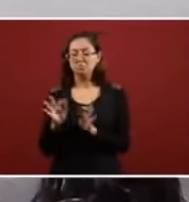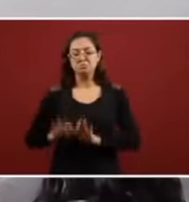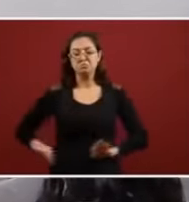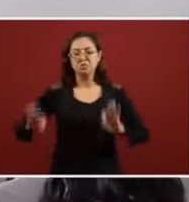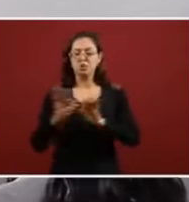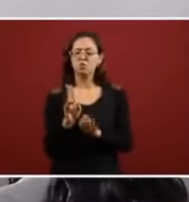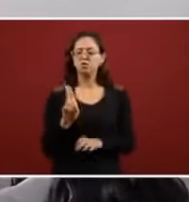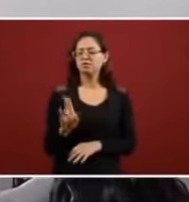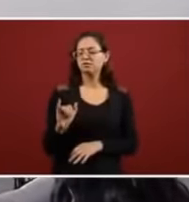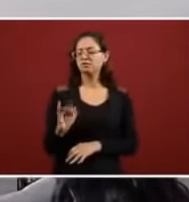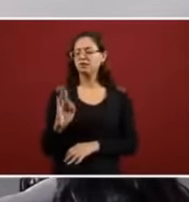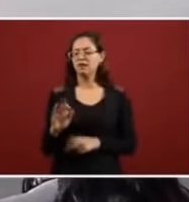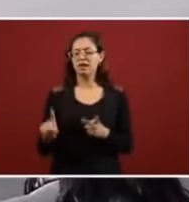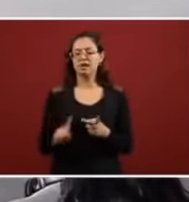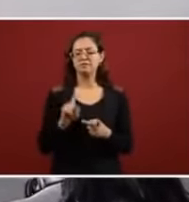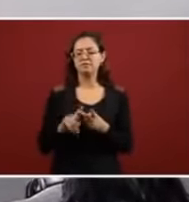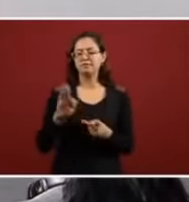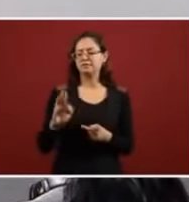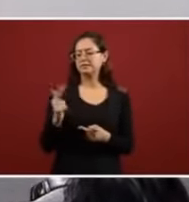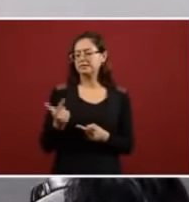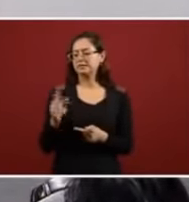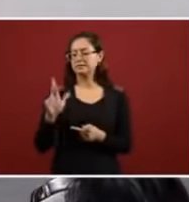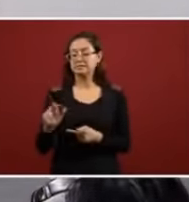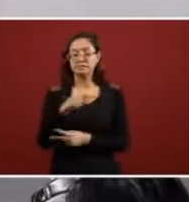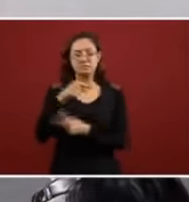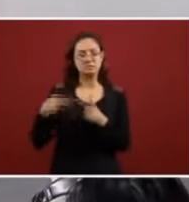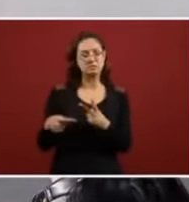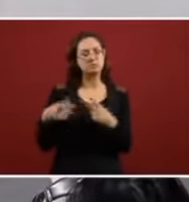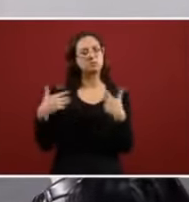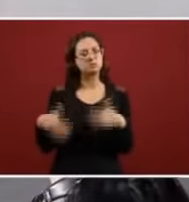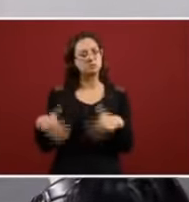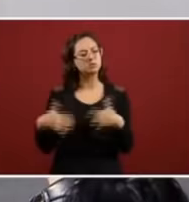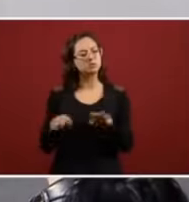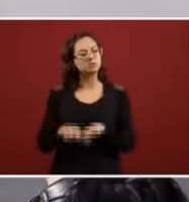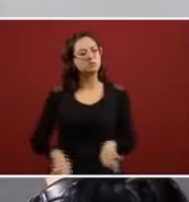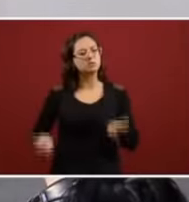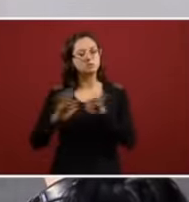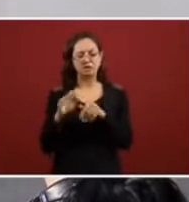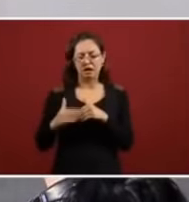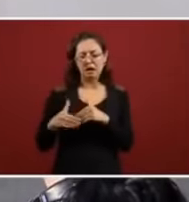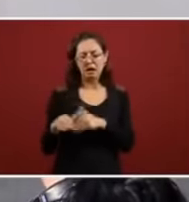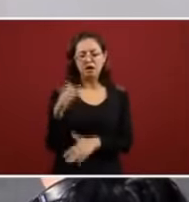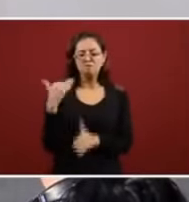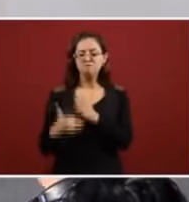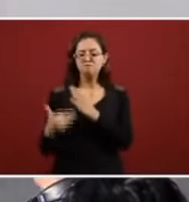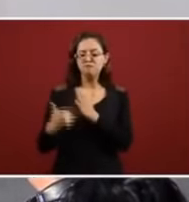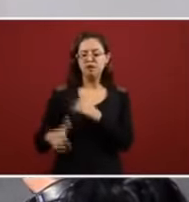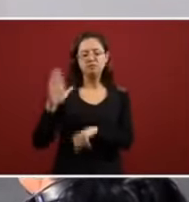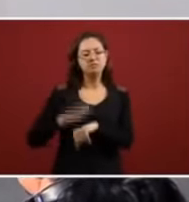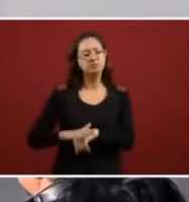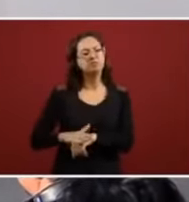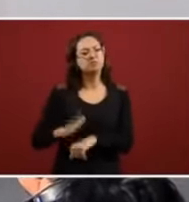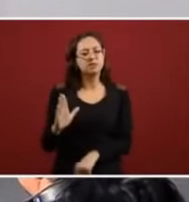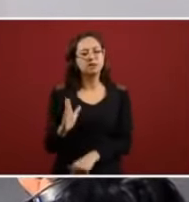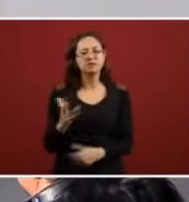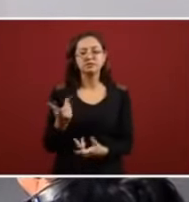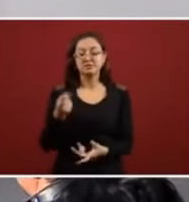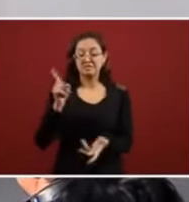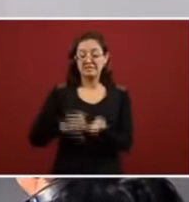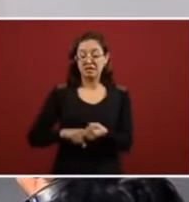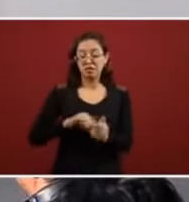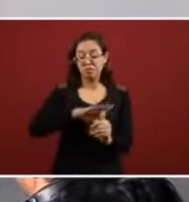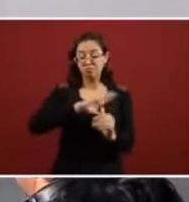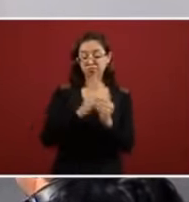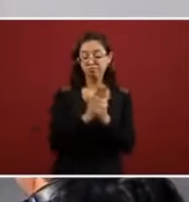y la fiscalía general de la república faltarían muchos hay expedientes allí que